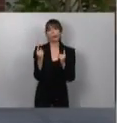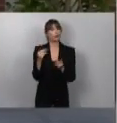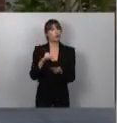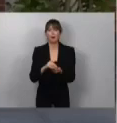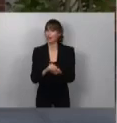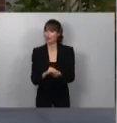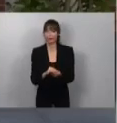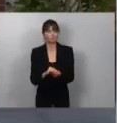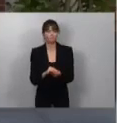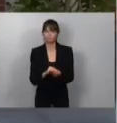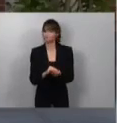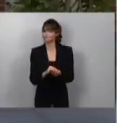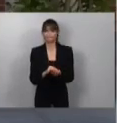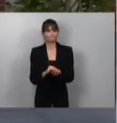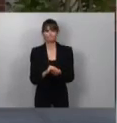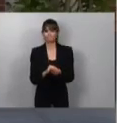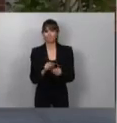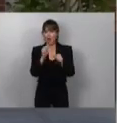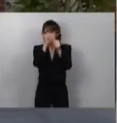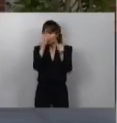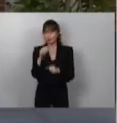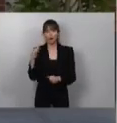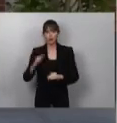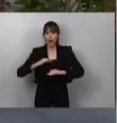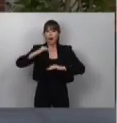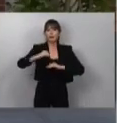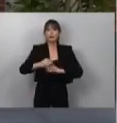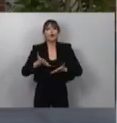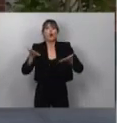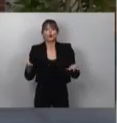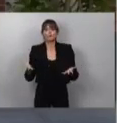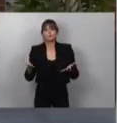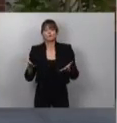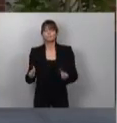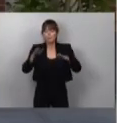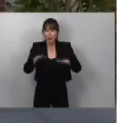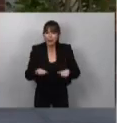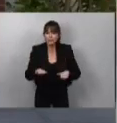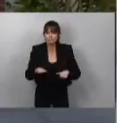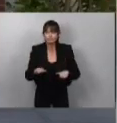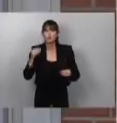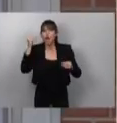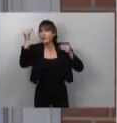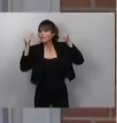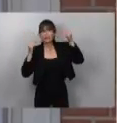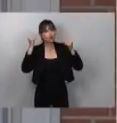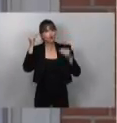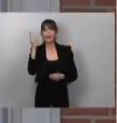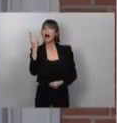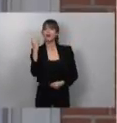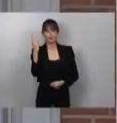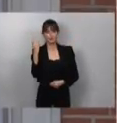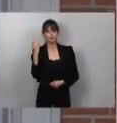y yo creo que esto lo único que ha hecho es alimentar aún más el el modus operandi de